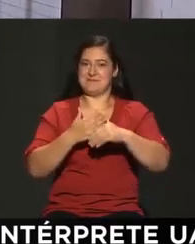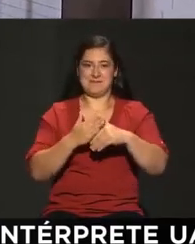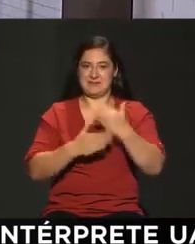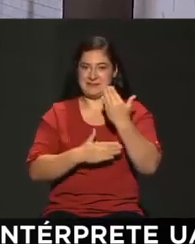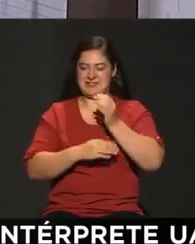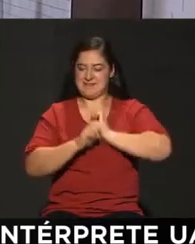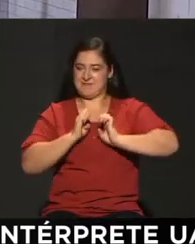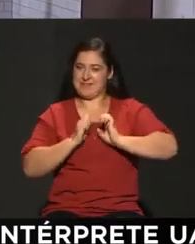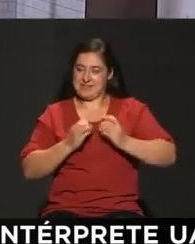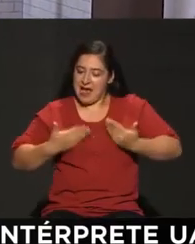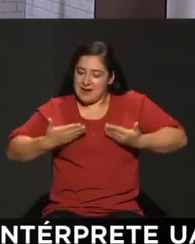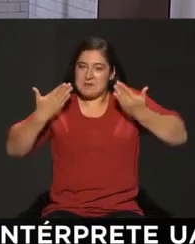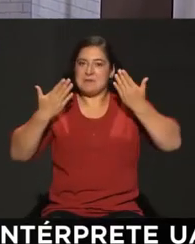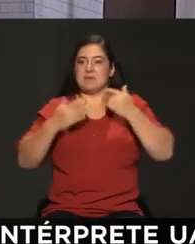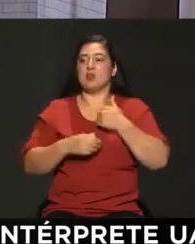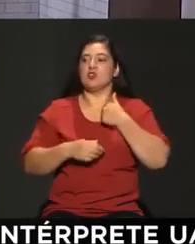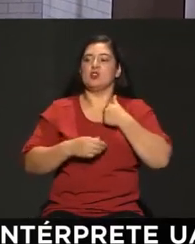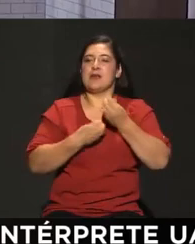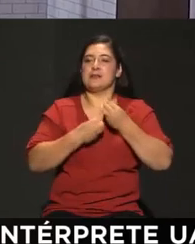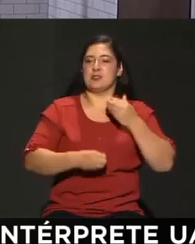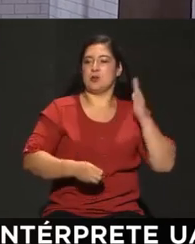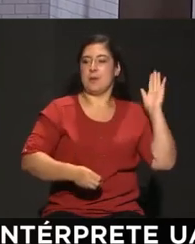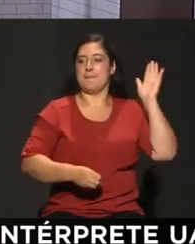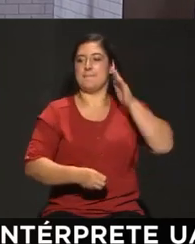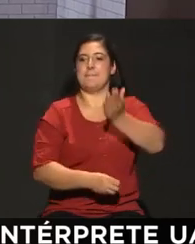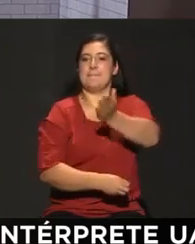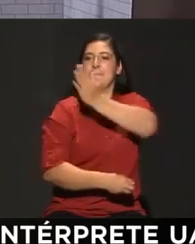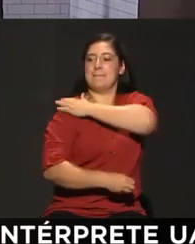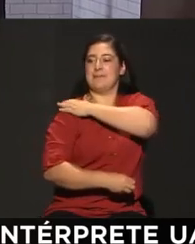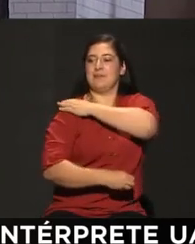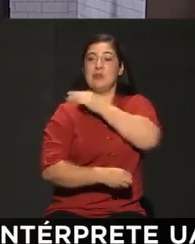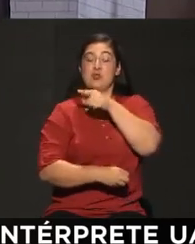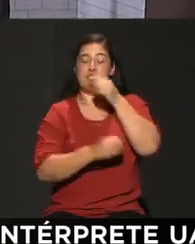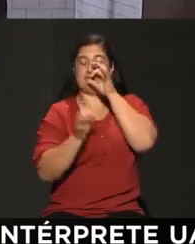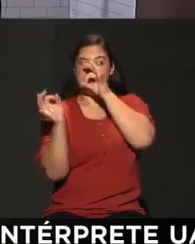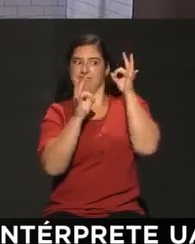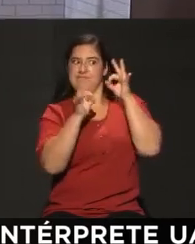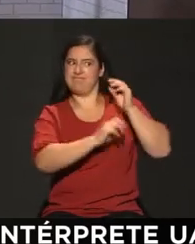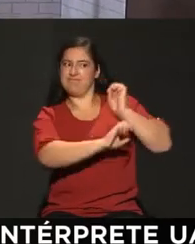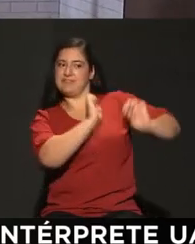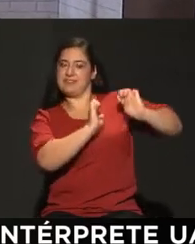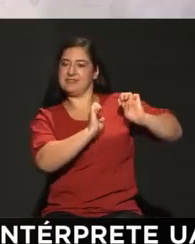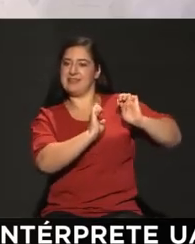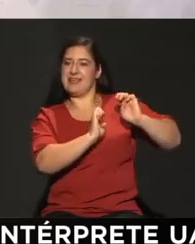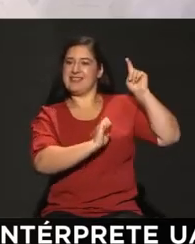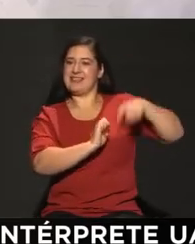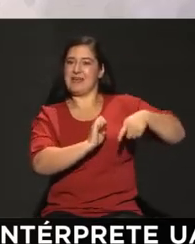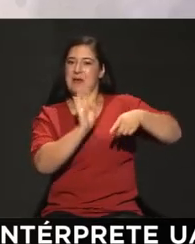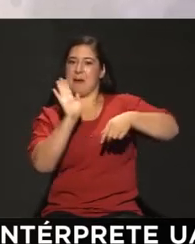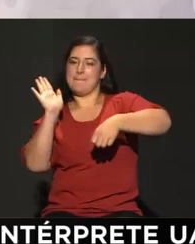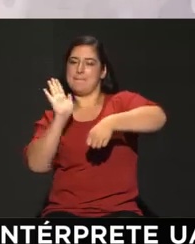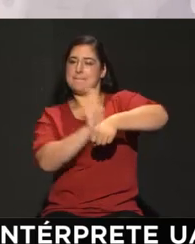Yo voy a buscar tocarte a ti el hombro, ¿sí? Y como tú tienes muy buenos reflejos y muy buenas defensas, vas